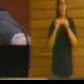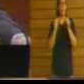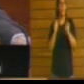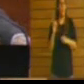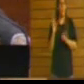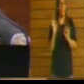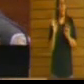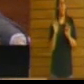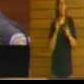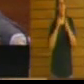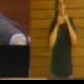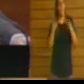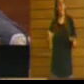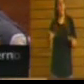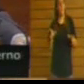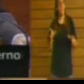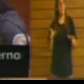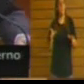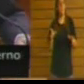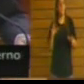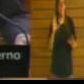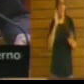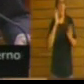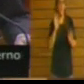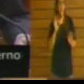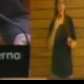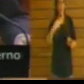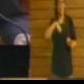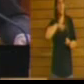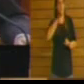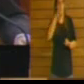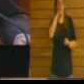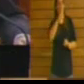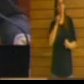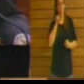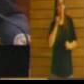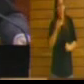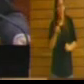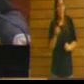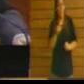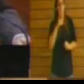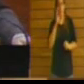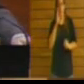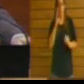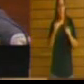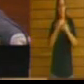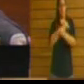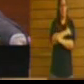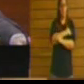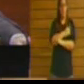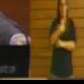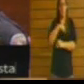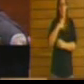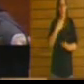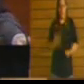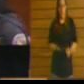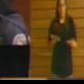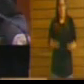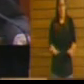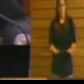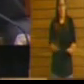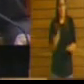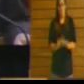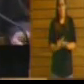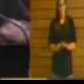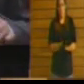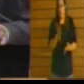concreto, no lingüístico concreto. Evidentemente, eso es lo que nosotros estamos denunciando y por lo tanto esa incongruencia es la que nosotros hemos puesto aquí de